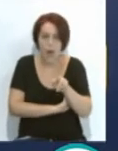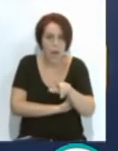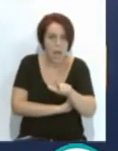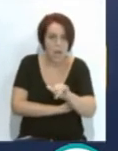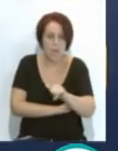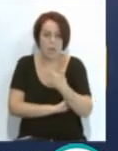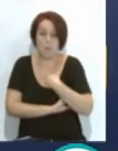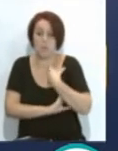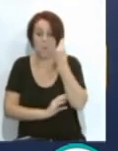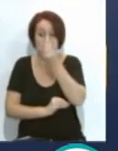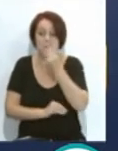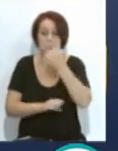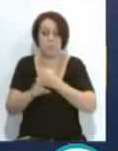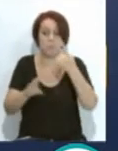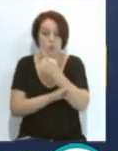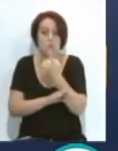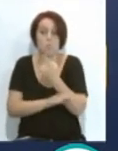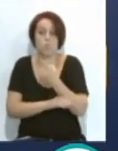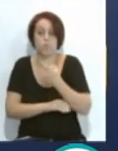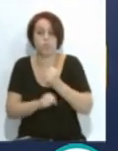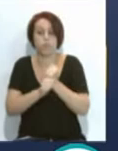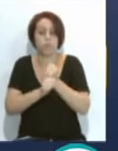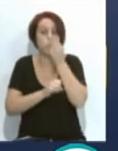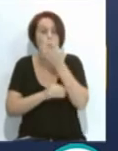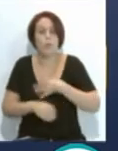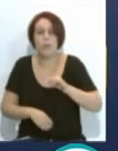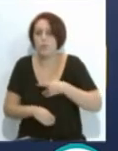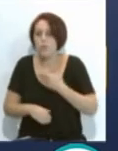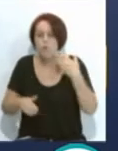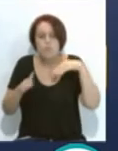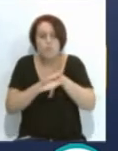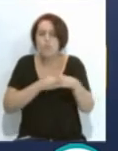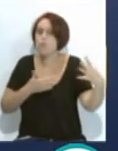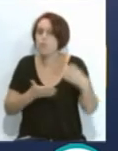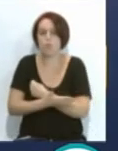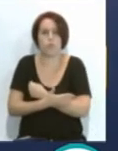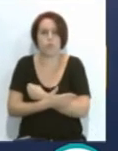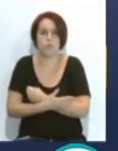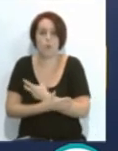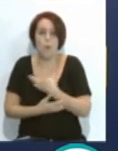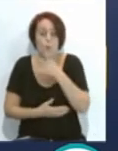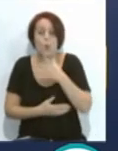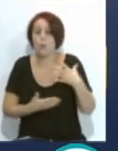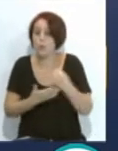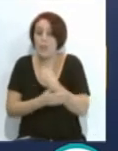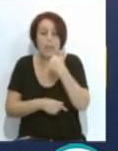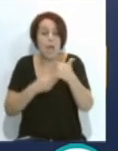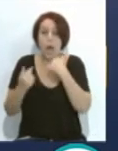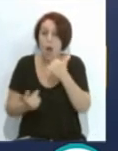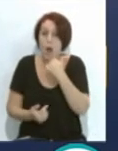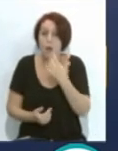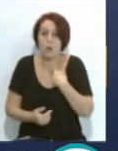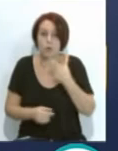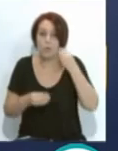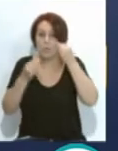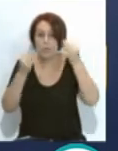perfectamente la talla en primera división. Y me quedo con todos absolutamente, porque todos tienen algo que decir, han sido muy importantes en la